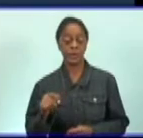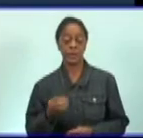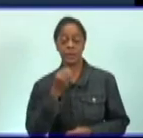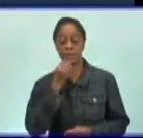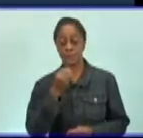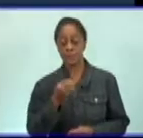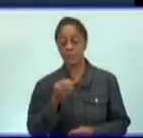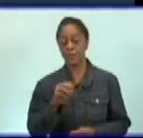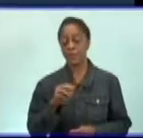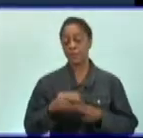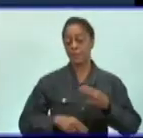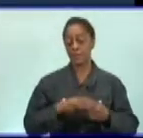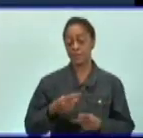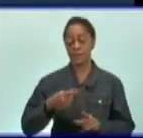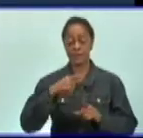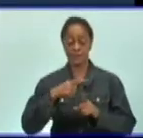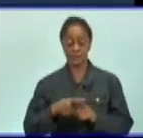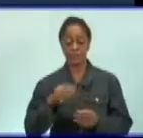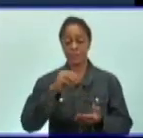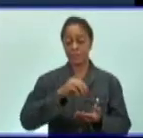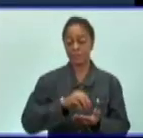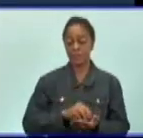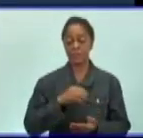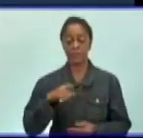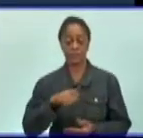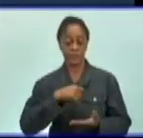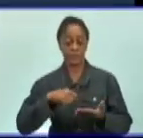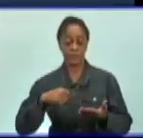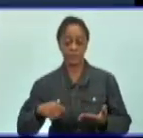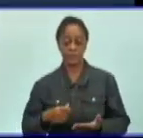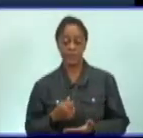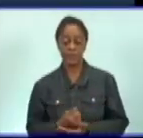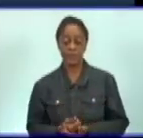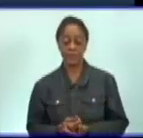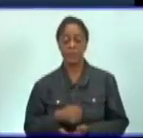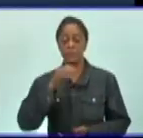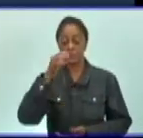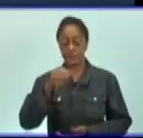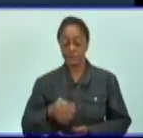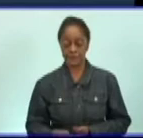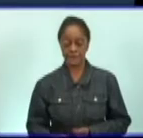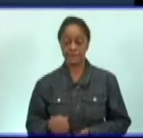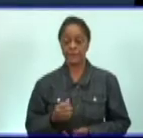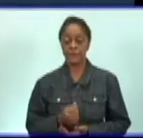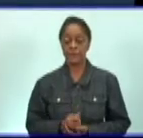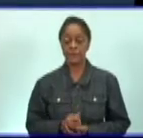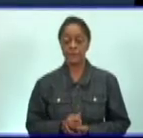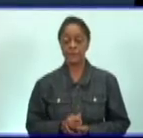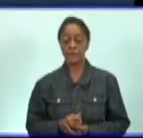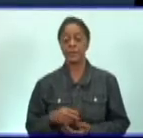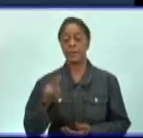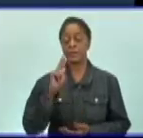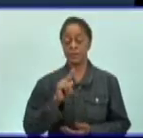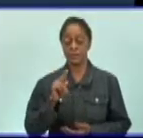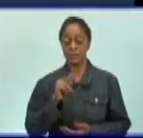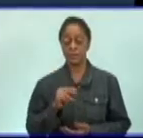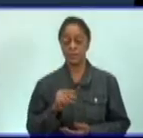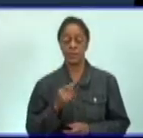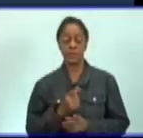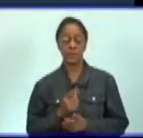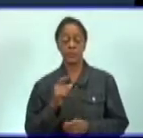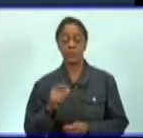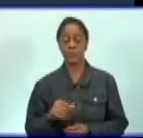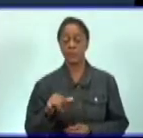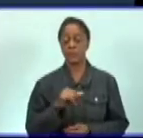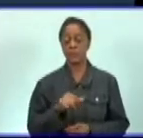podremos hacer la adición aplicando el procedimiento escrito siempre que las unidades se encuentren en la